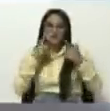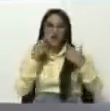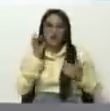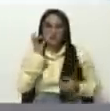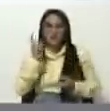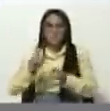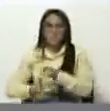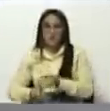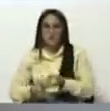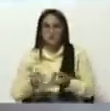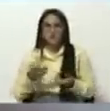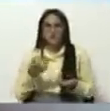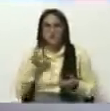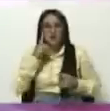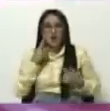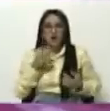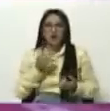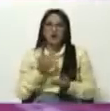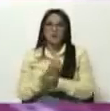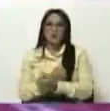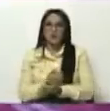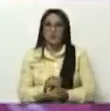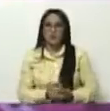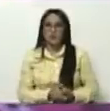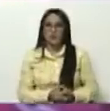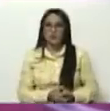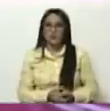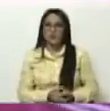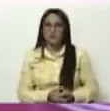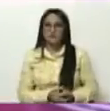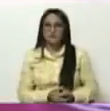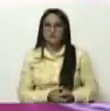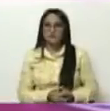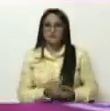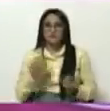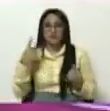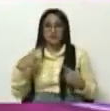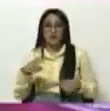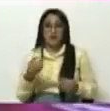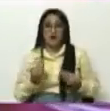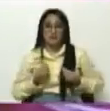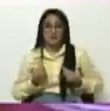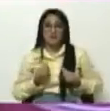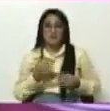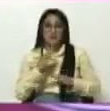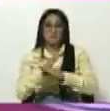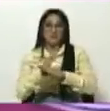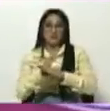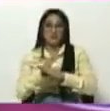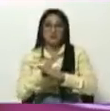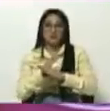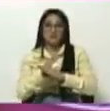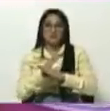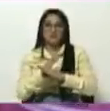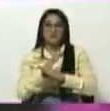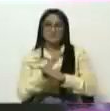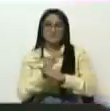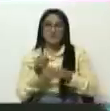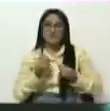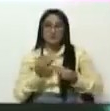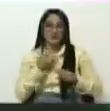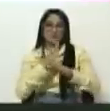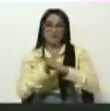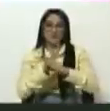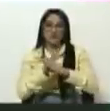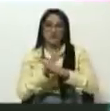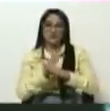mujer, llorar el amor, dejar un poco la vida quedó a la mitad, la vida quedó por la mitad.